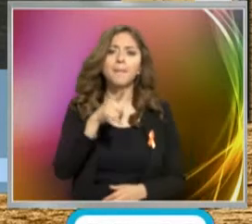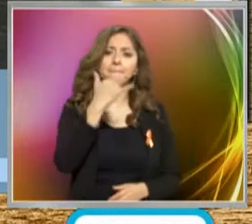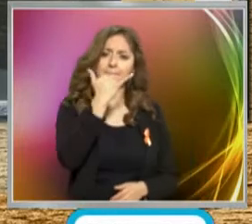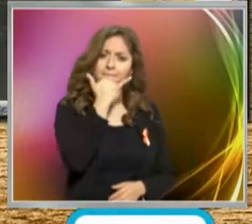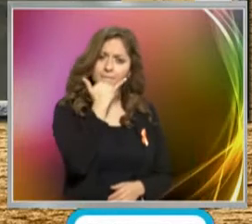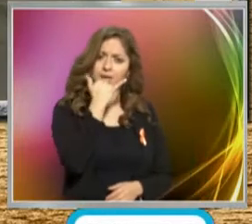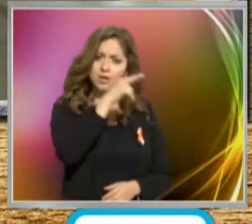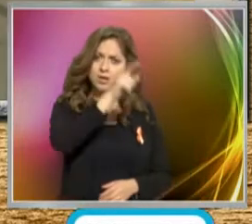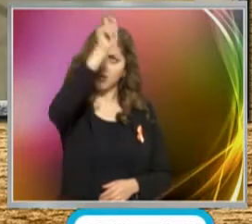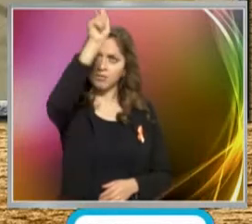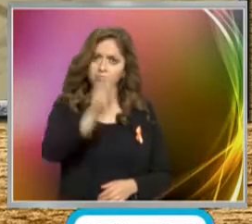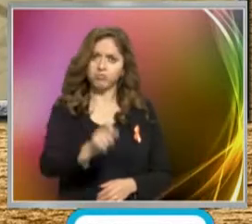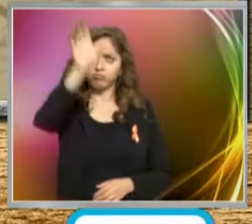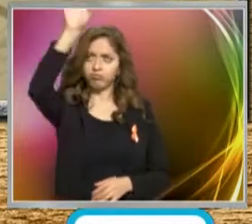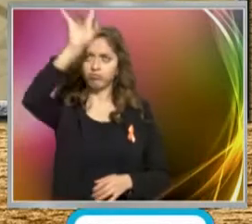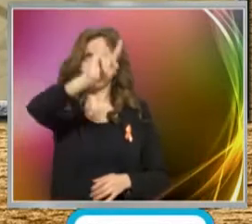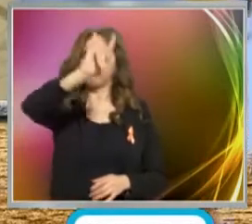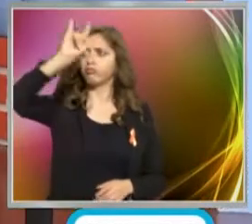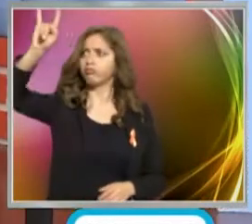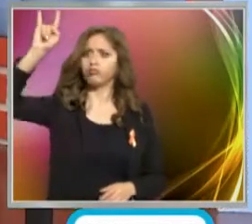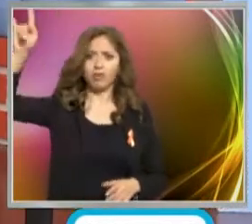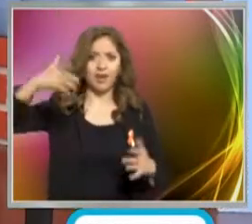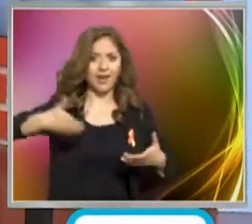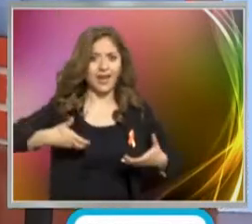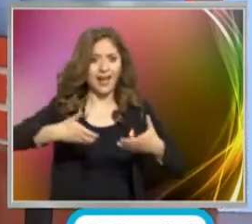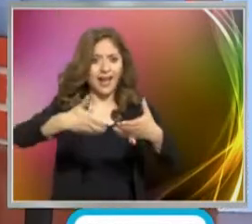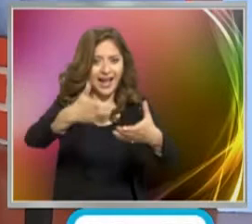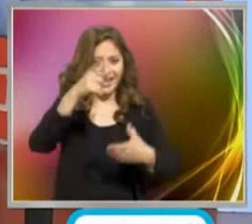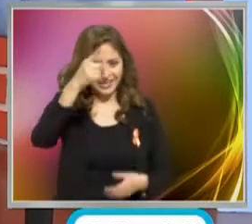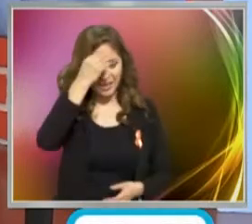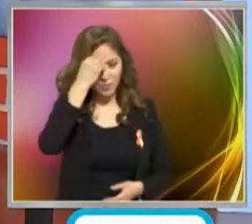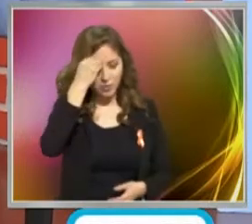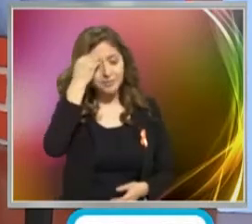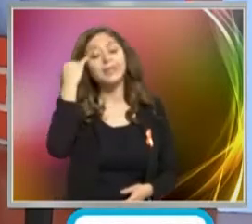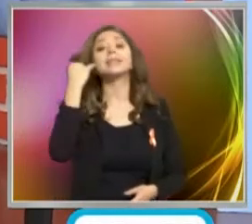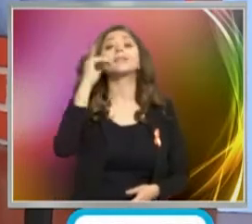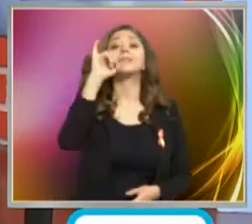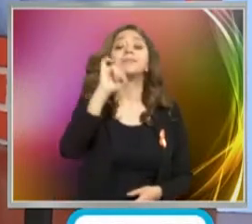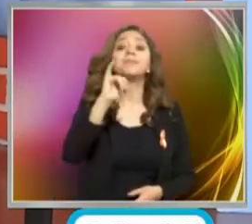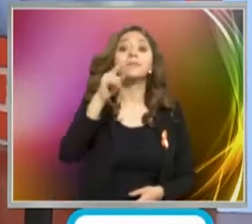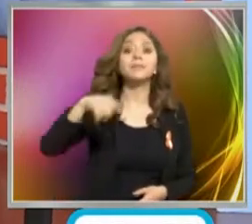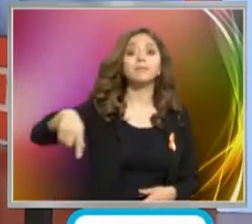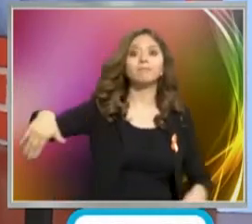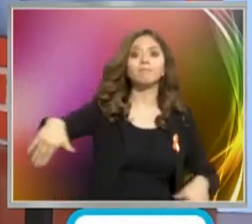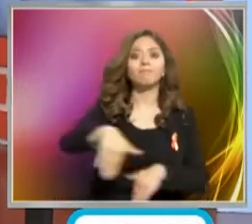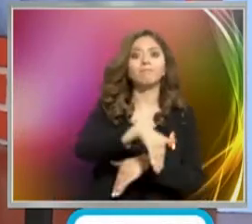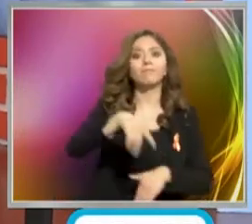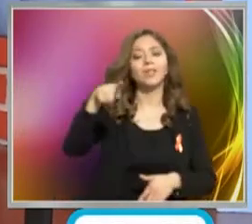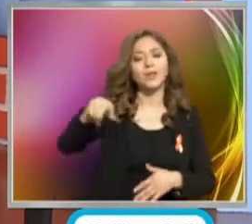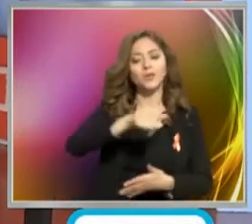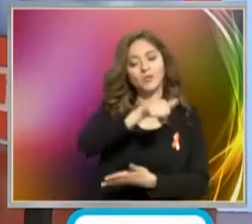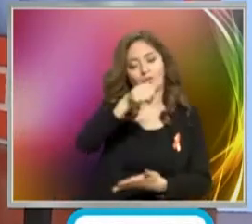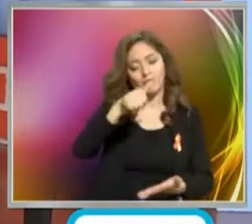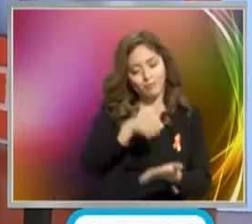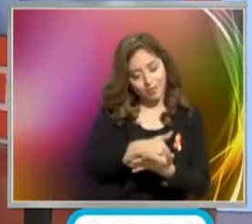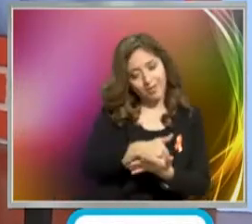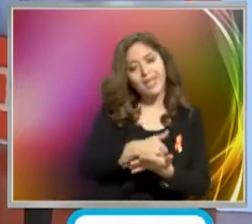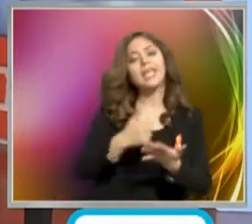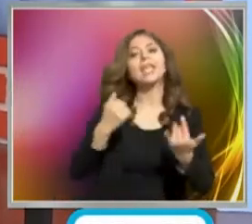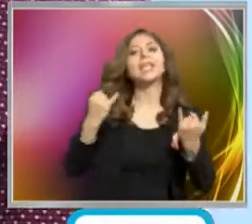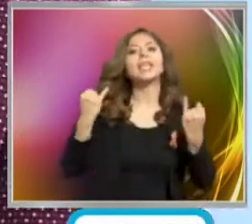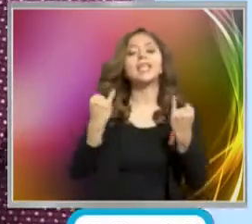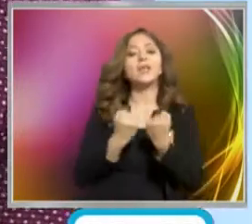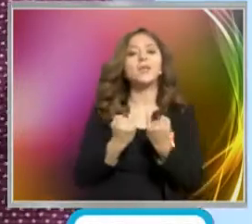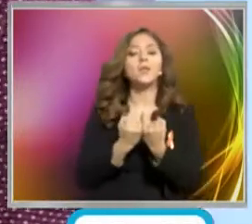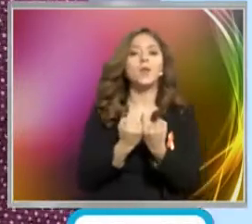Sí. Que esto es maravilloso, es un espacio en donde uno puede disfrutar Claro. de esta avenida tan importante en nuestra ciudad y a su vez también,